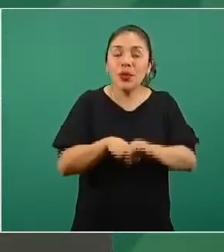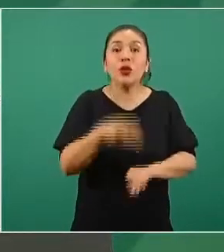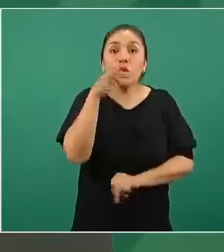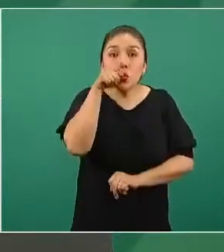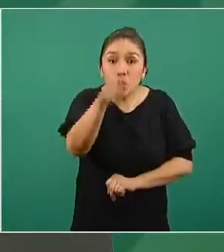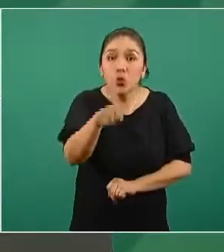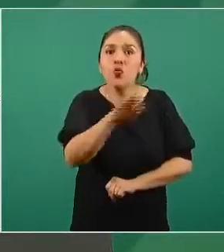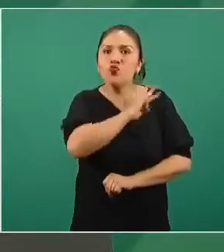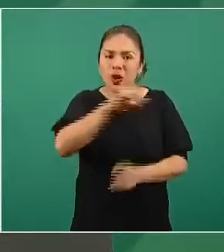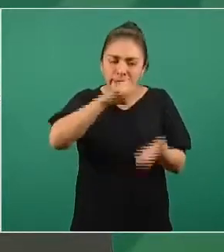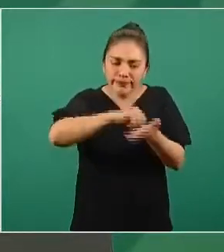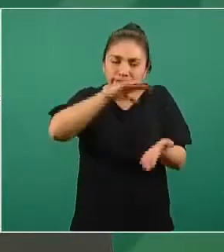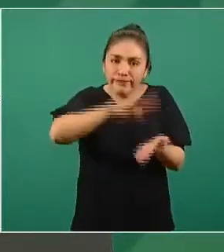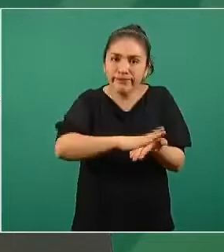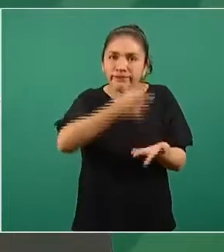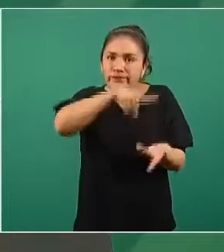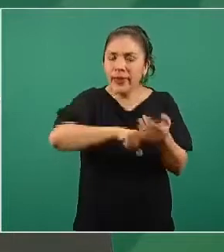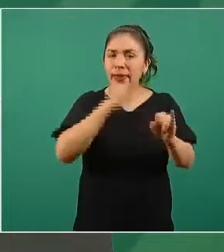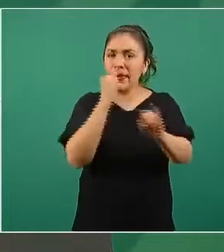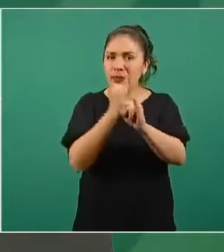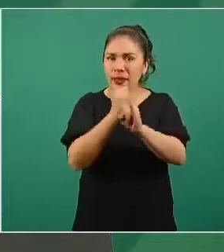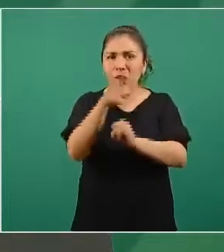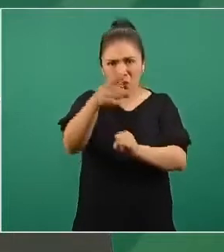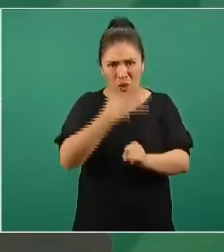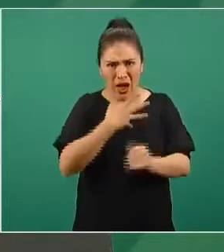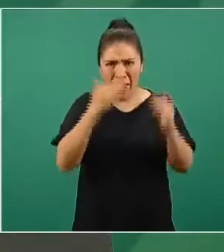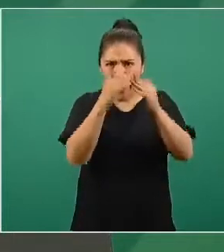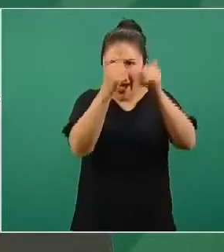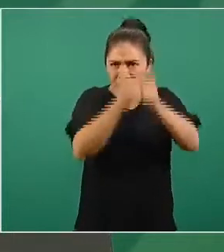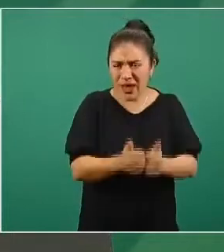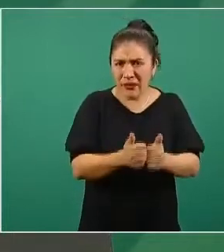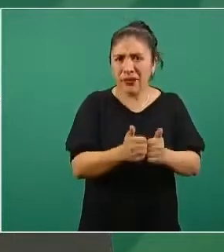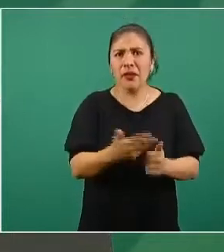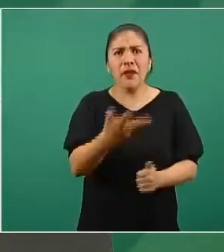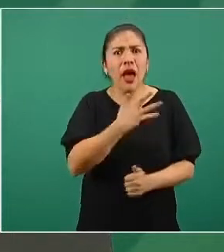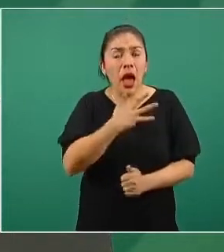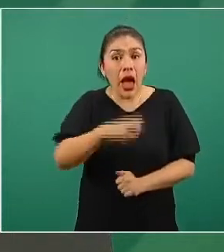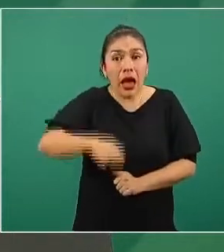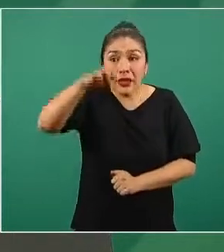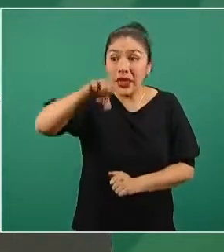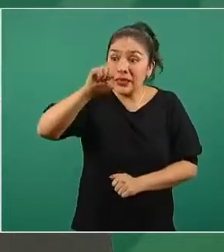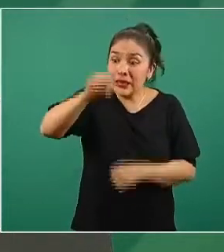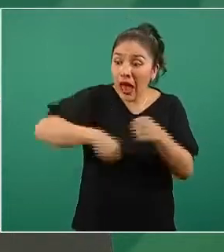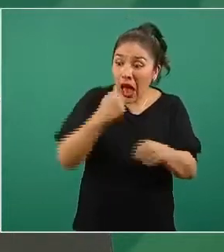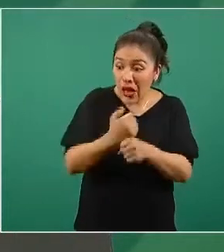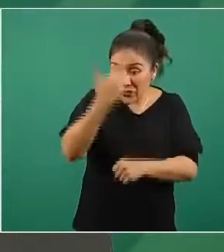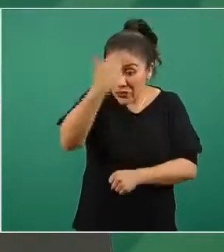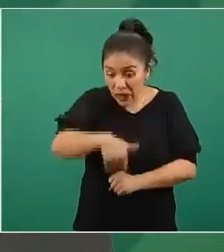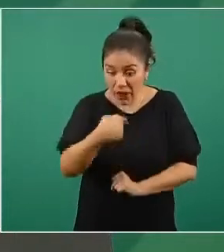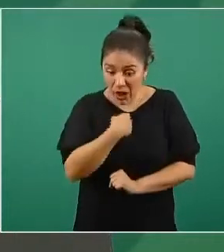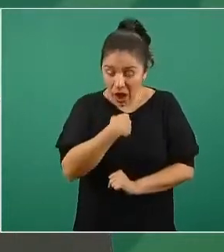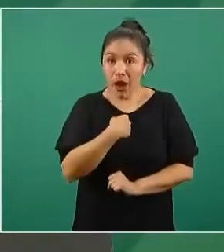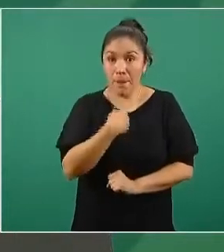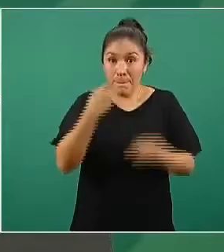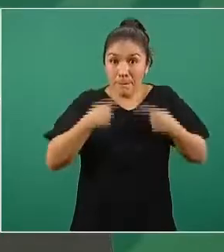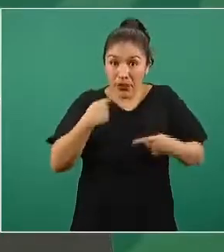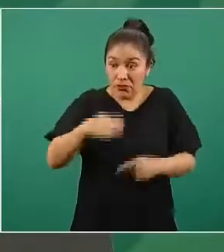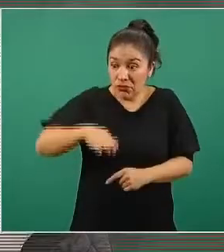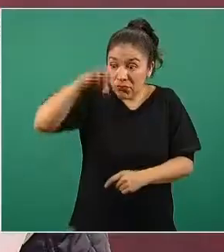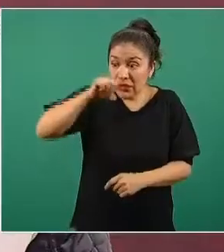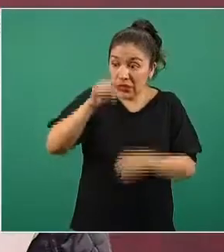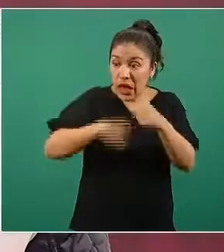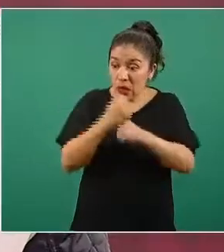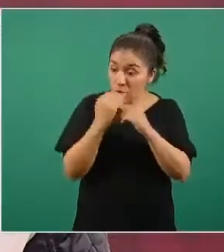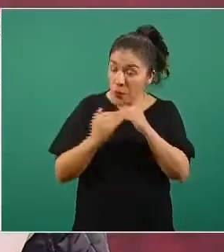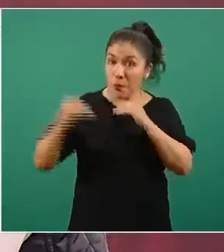se registre, usted que está en casa y que tiene más de 60 años o 60 años y más,